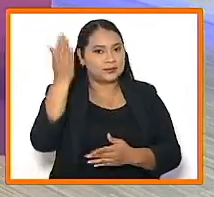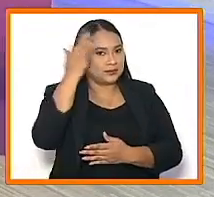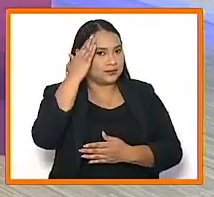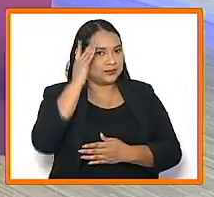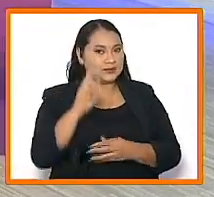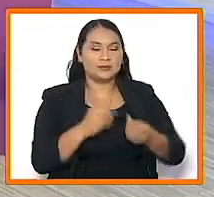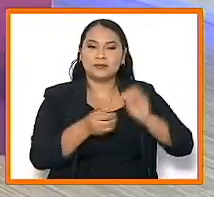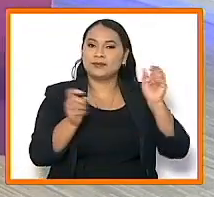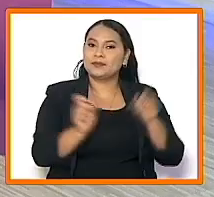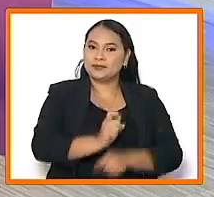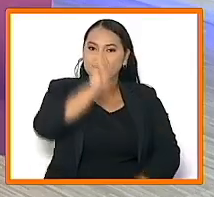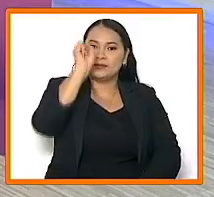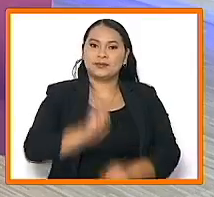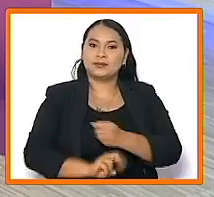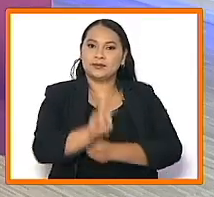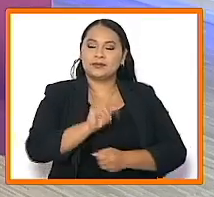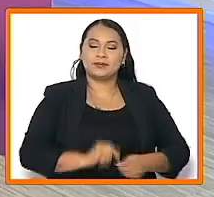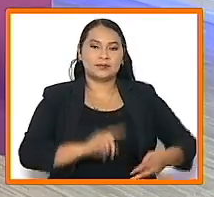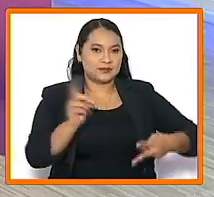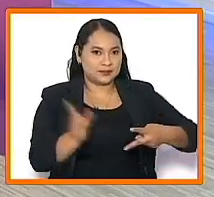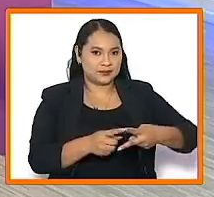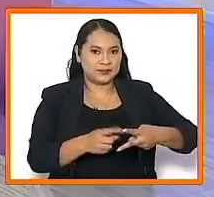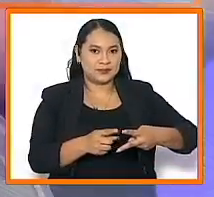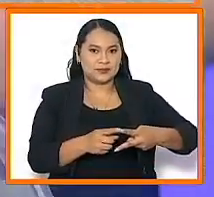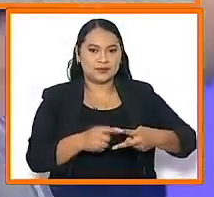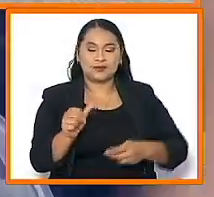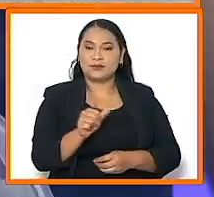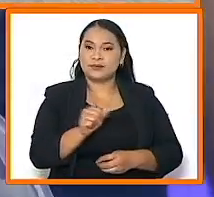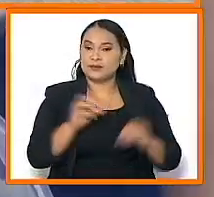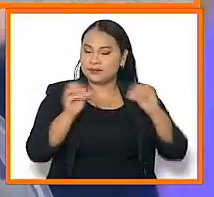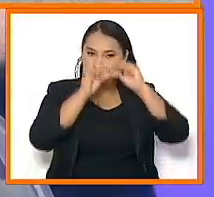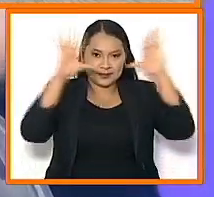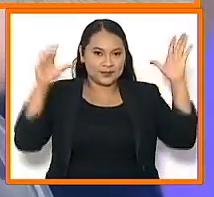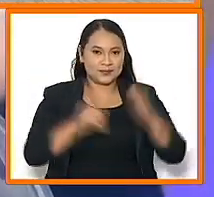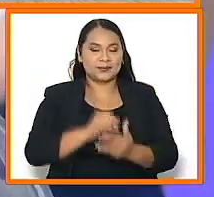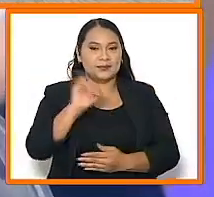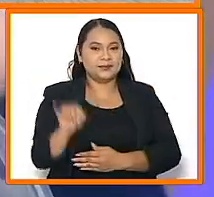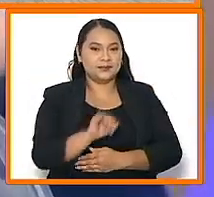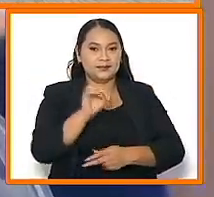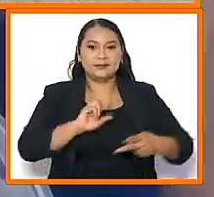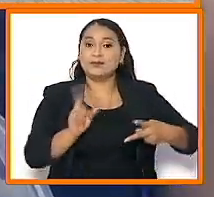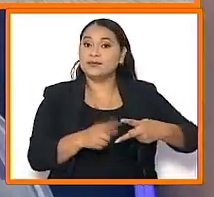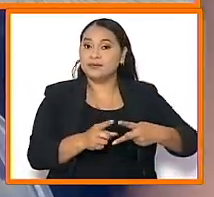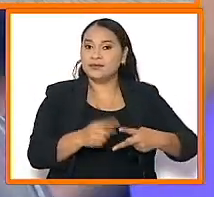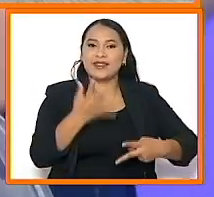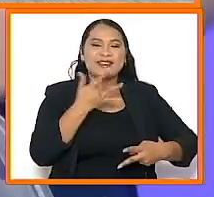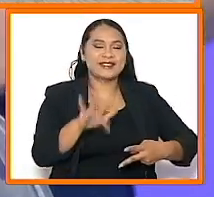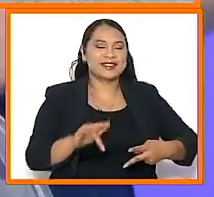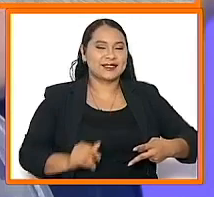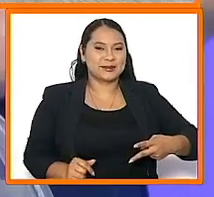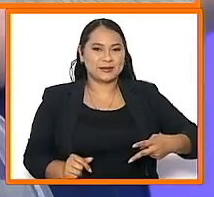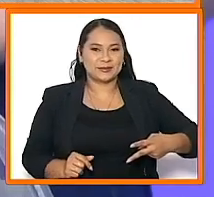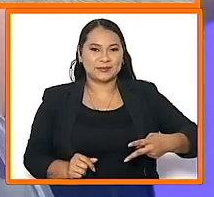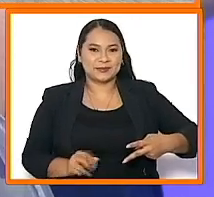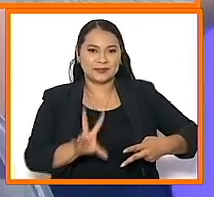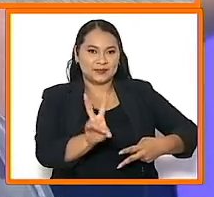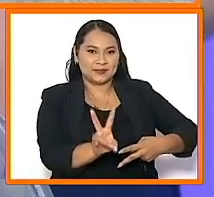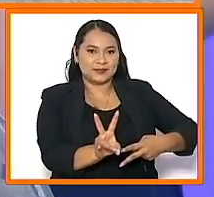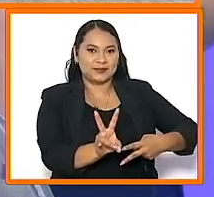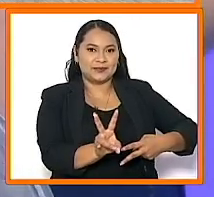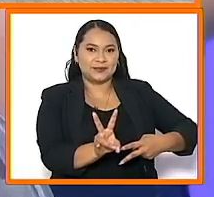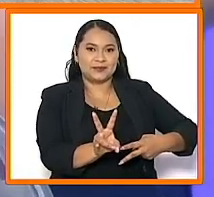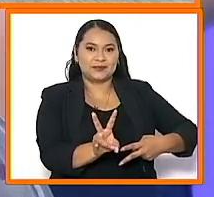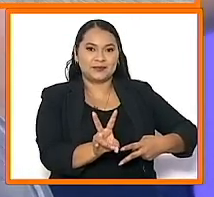primer número afortunado. Su primer dígito favorecido para esta mañana de jueves es... ¡Suerte! El 7,